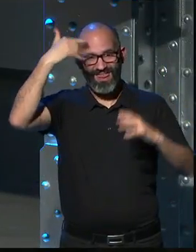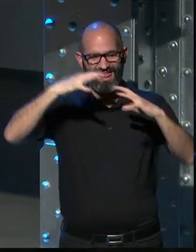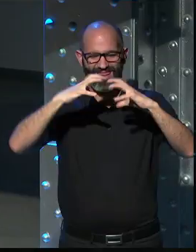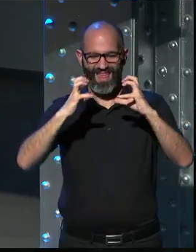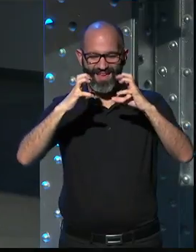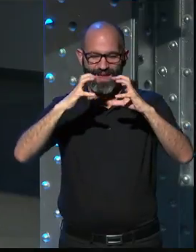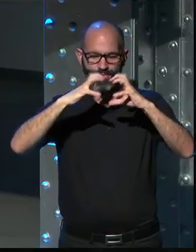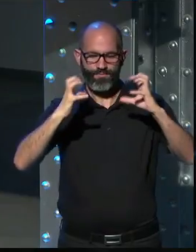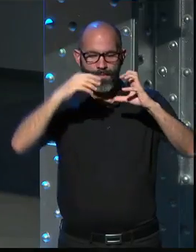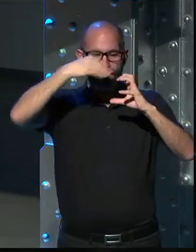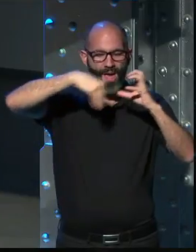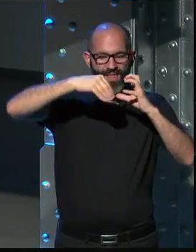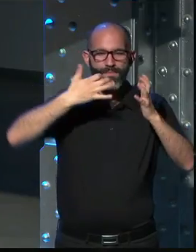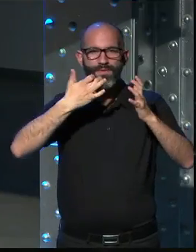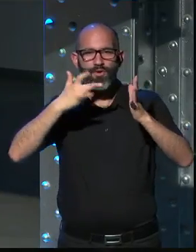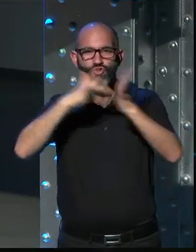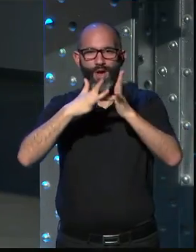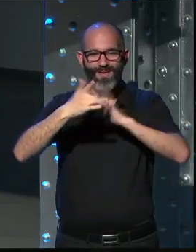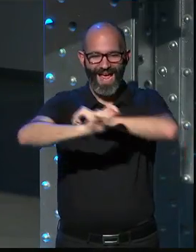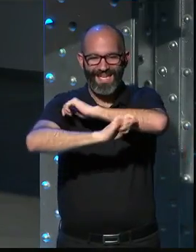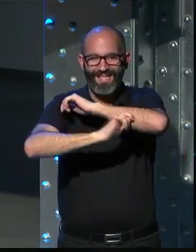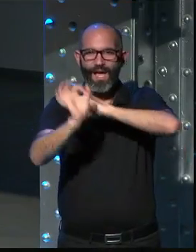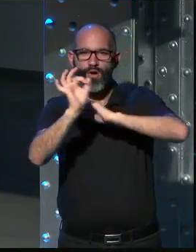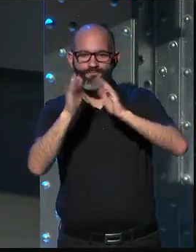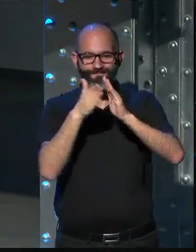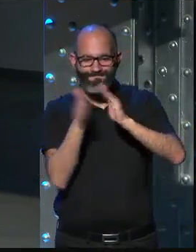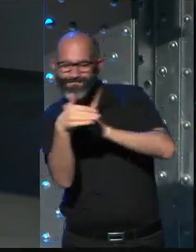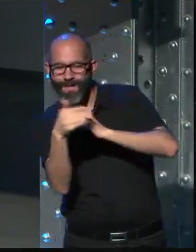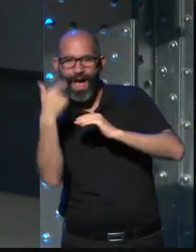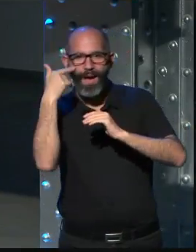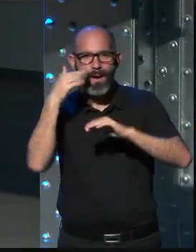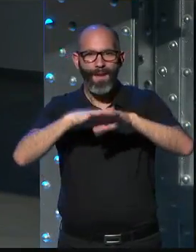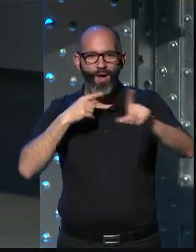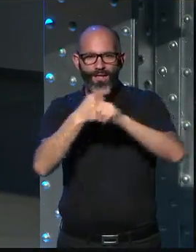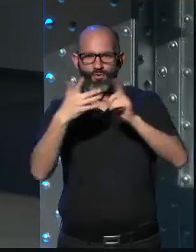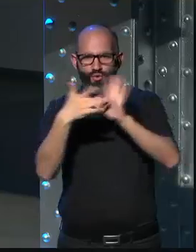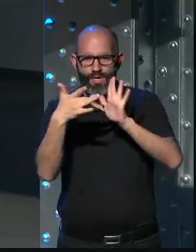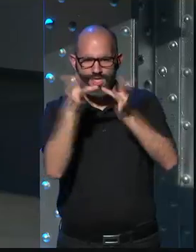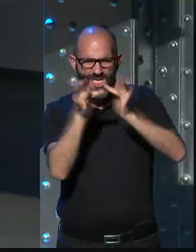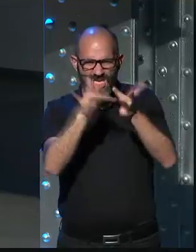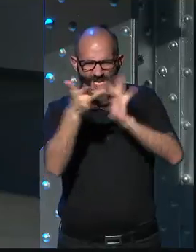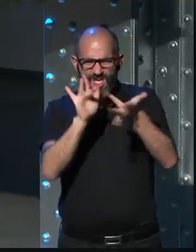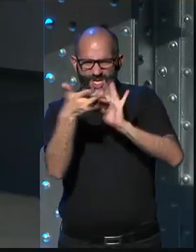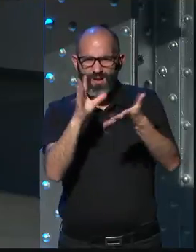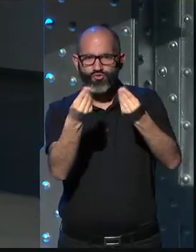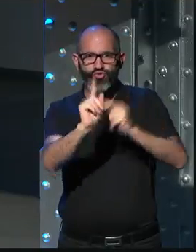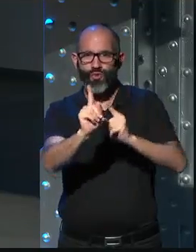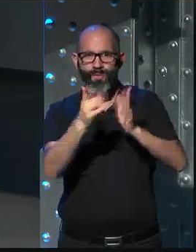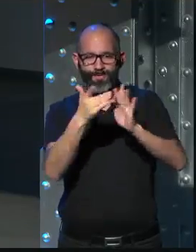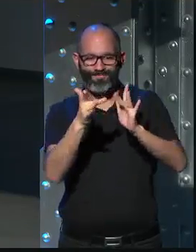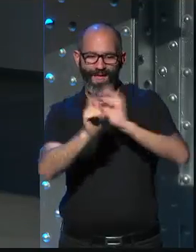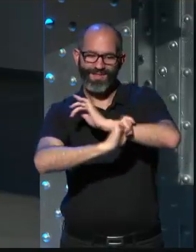una serie de atajos neurales, una serie de estrategias para simplificar y